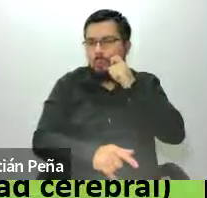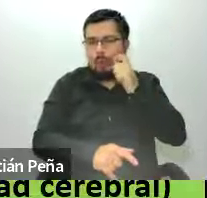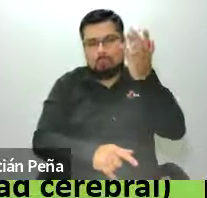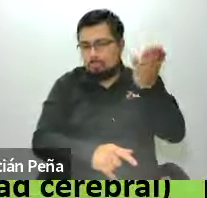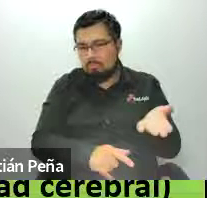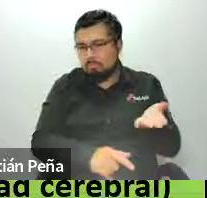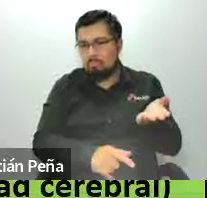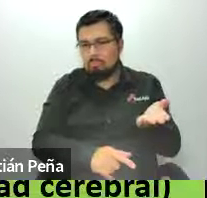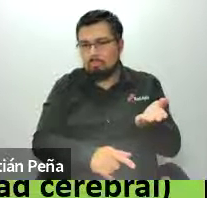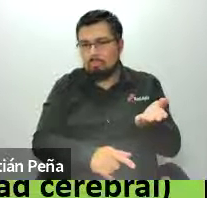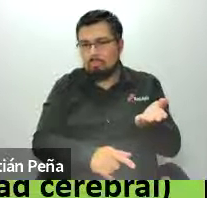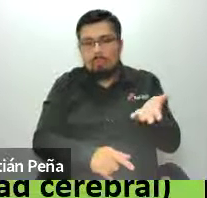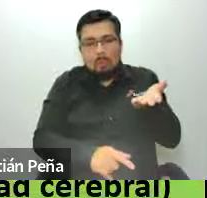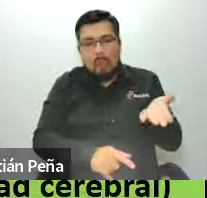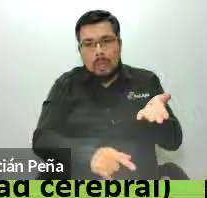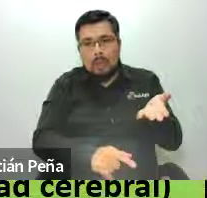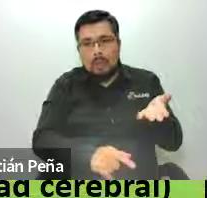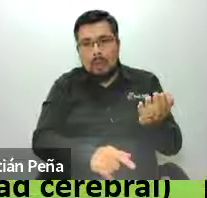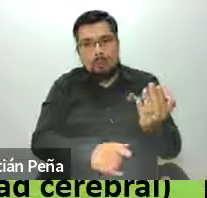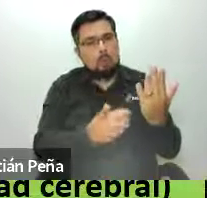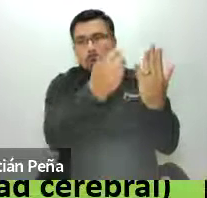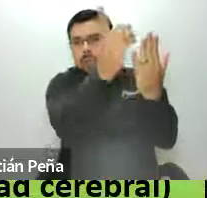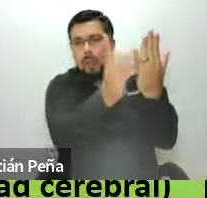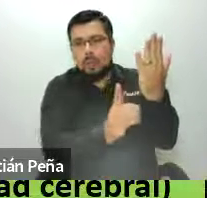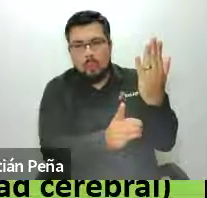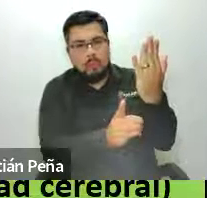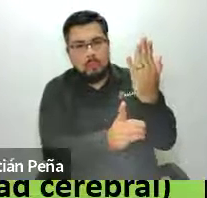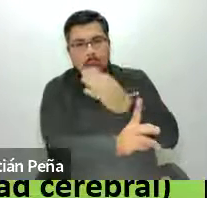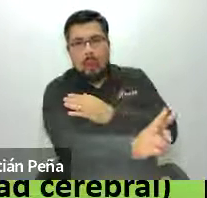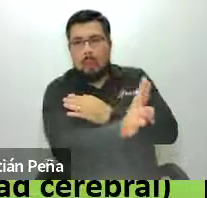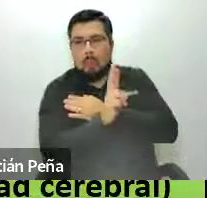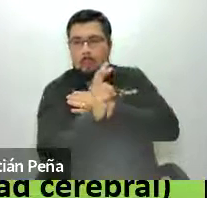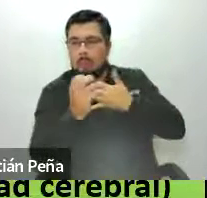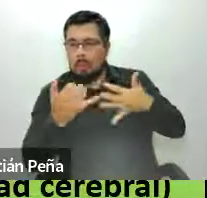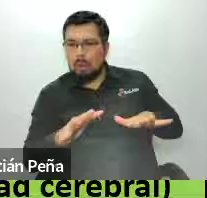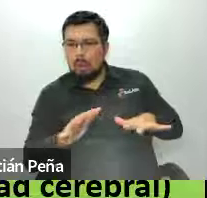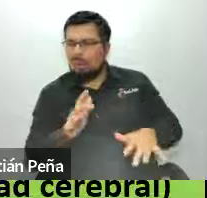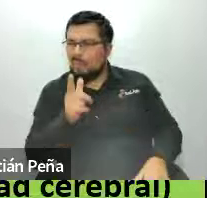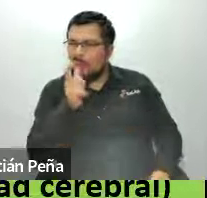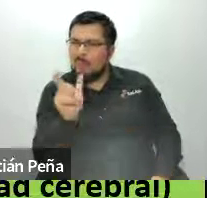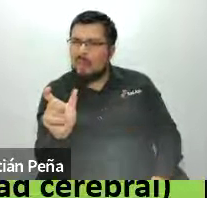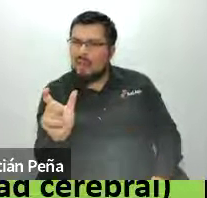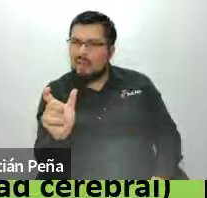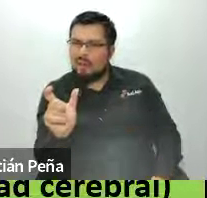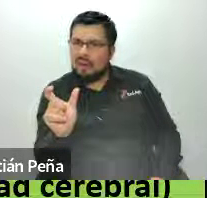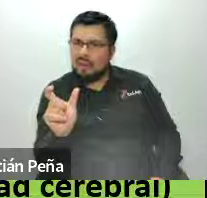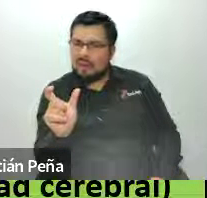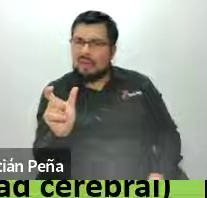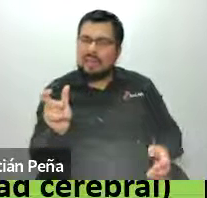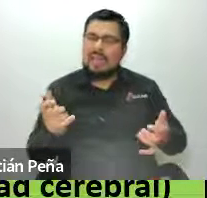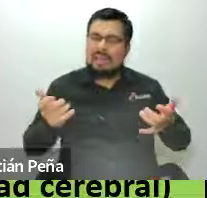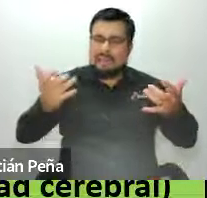se condice por su diagnóstico y por lo tanto queda, ¿cómo se dice esa palabra cuando ya zanjado, como que